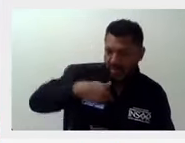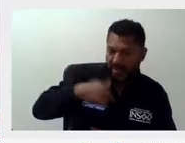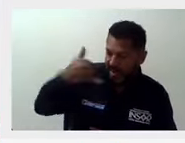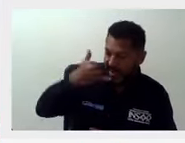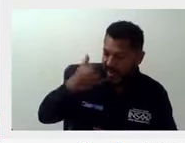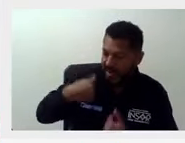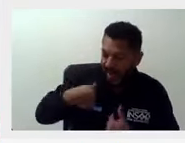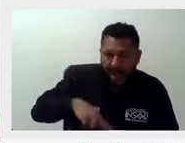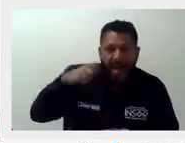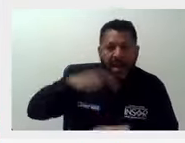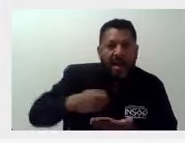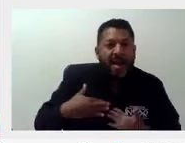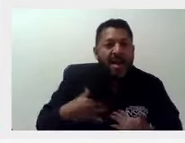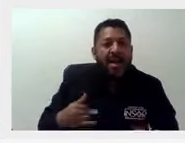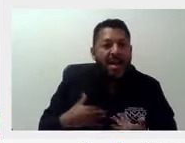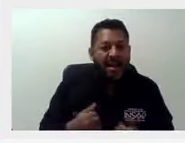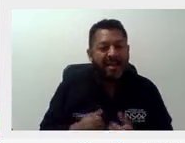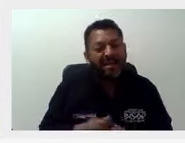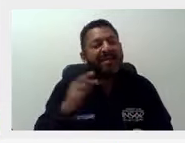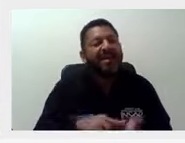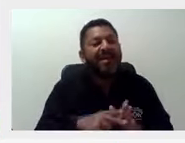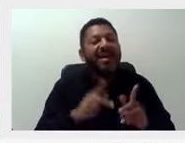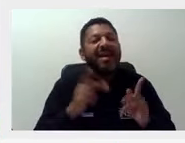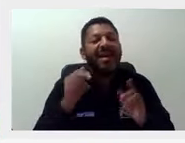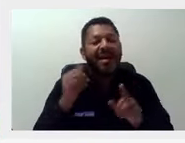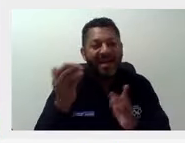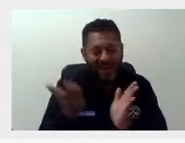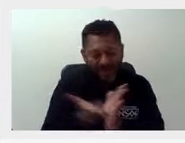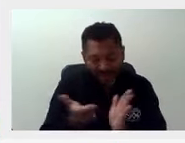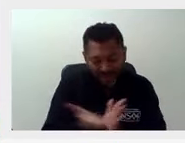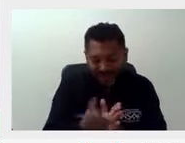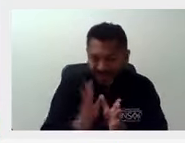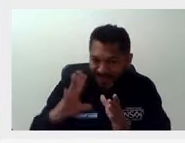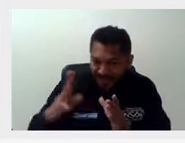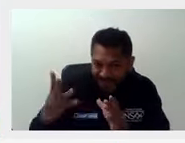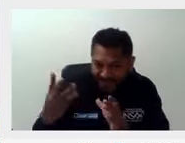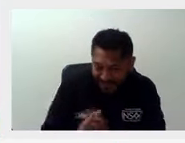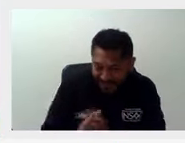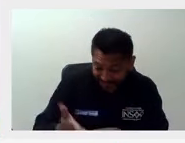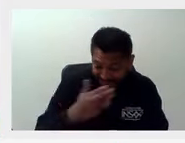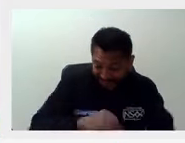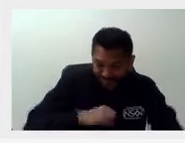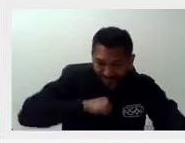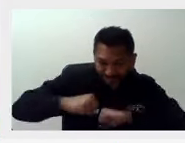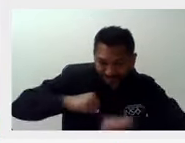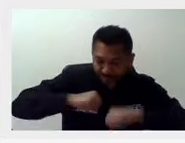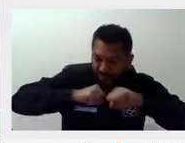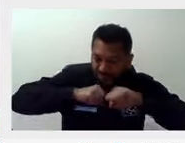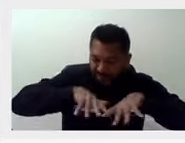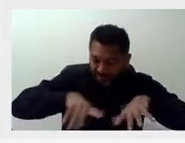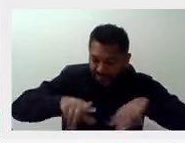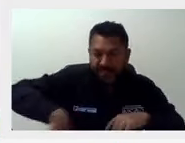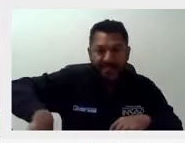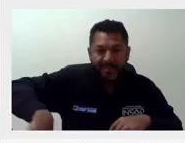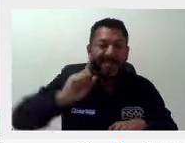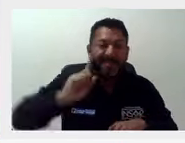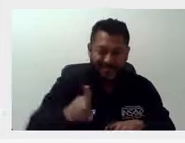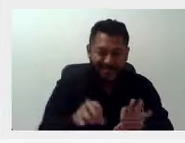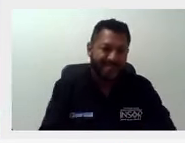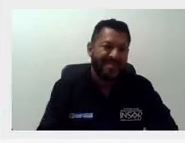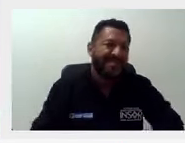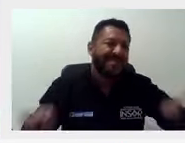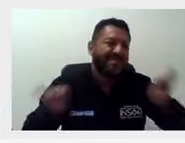educación inclusiva y todo esto que nosotros hemos activamente promovido hace tantos años es lo más importante de la